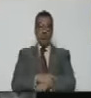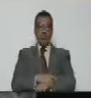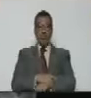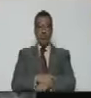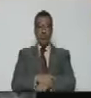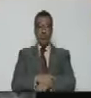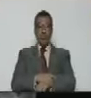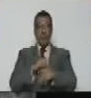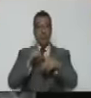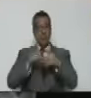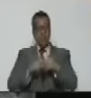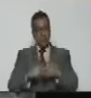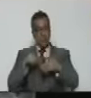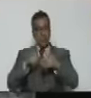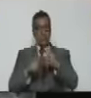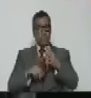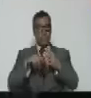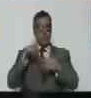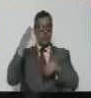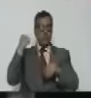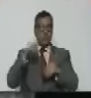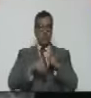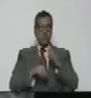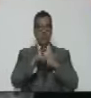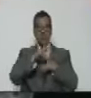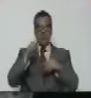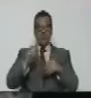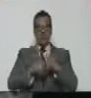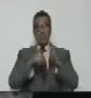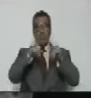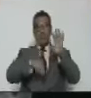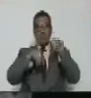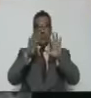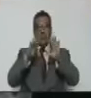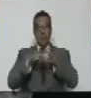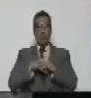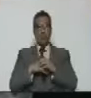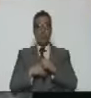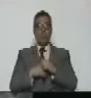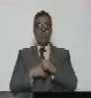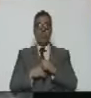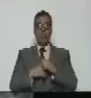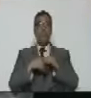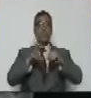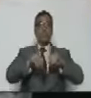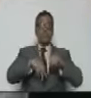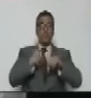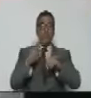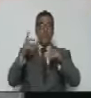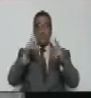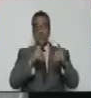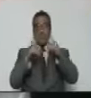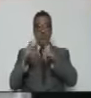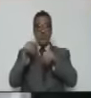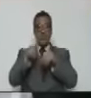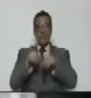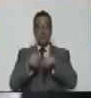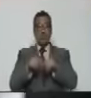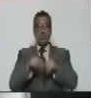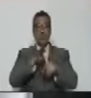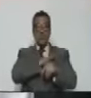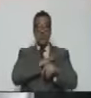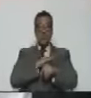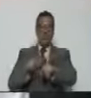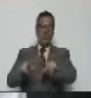que caracterizó a la Venezuela del siglo XX y del siglo XIX, donde podremos debatir entre la